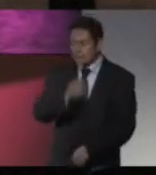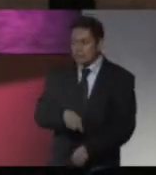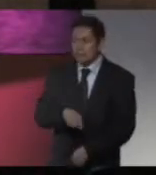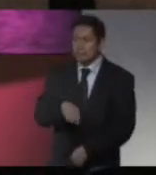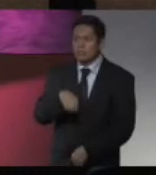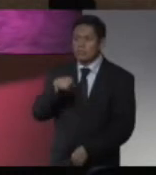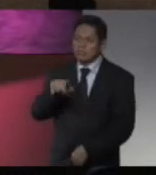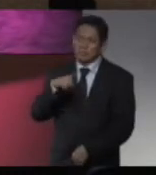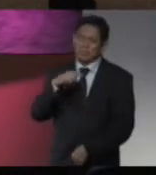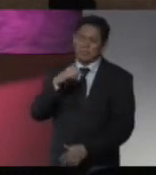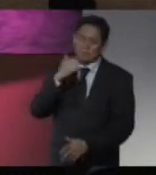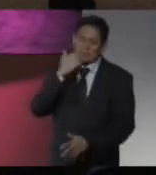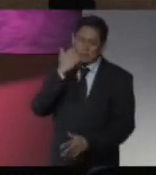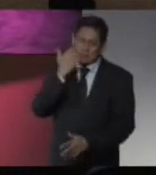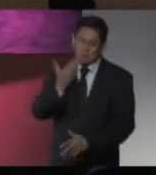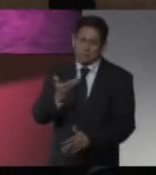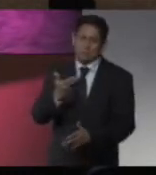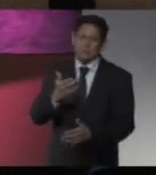quisiera hacer una